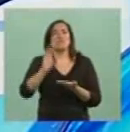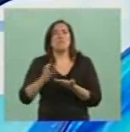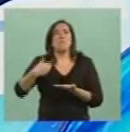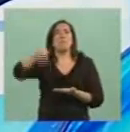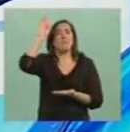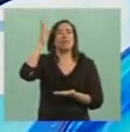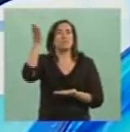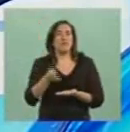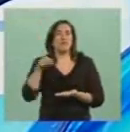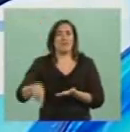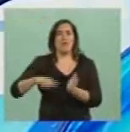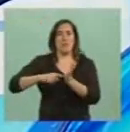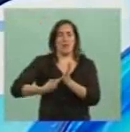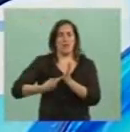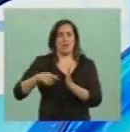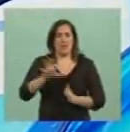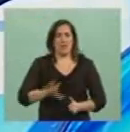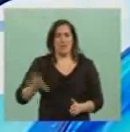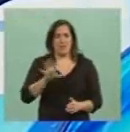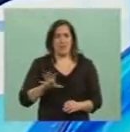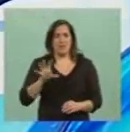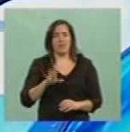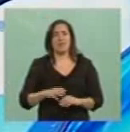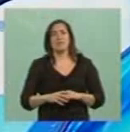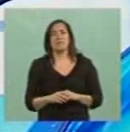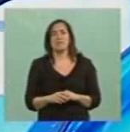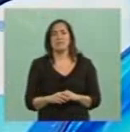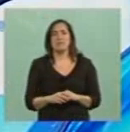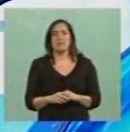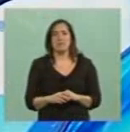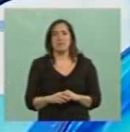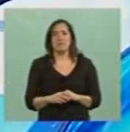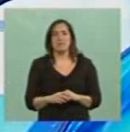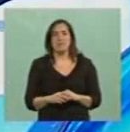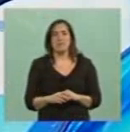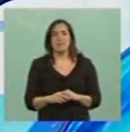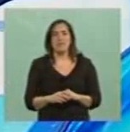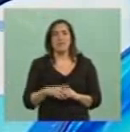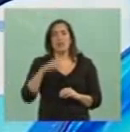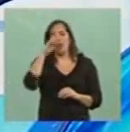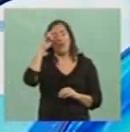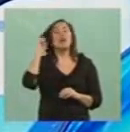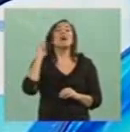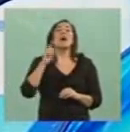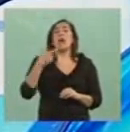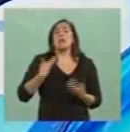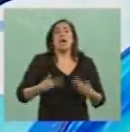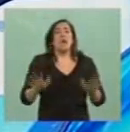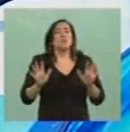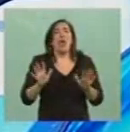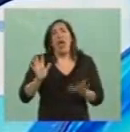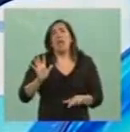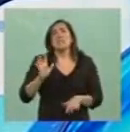aquí en la provincia de Buenos Aires. Que cuenta con una infraestructura muy importante. Es natural que vengan